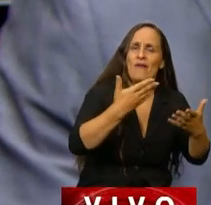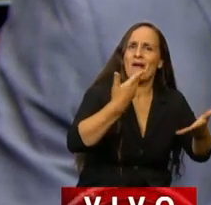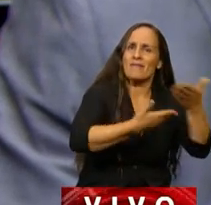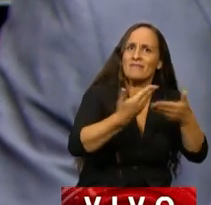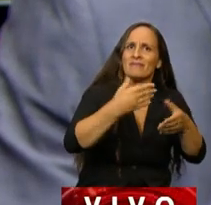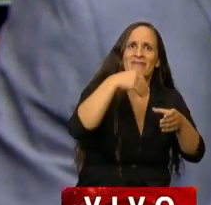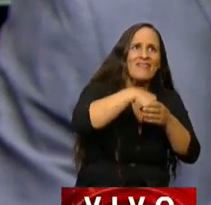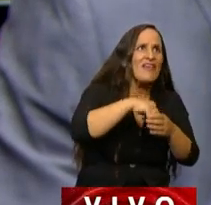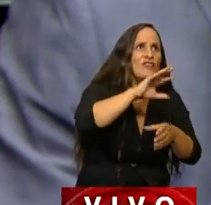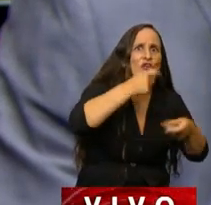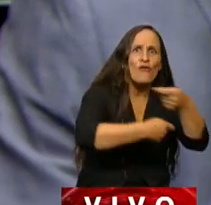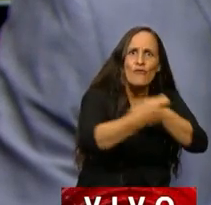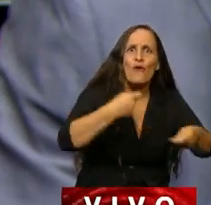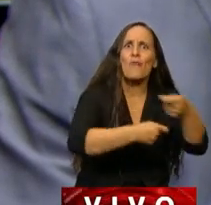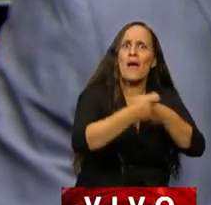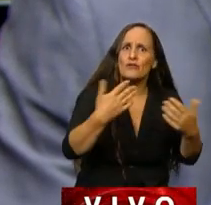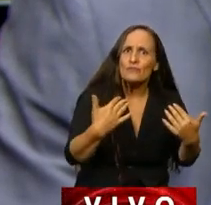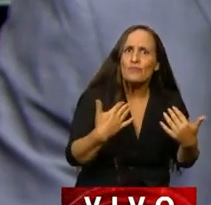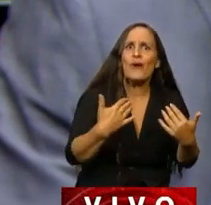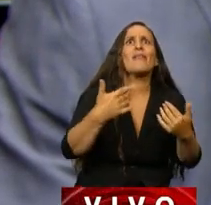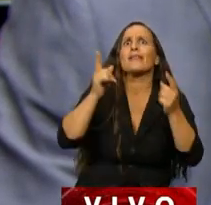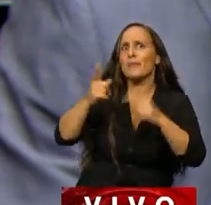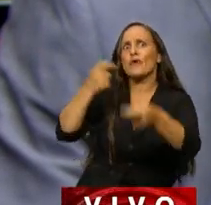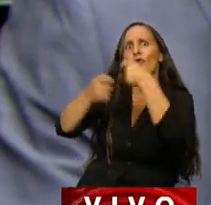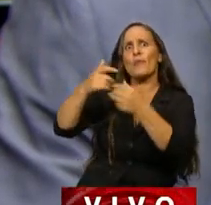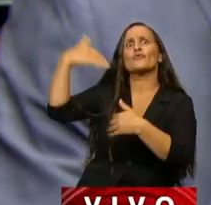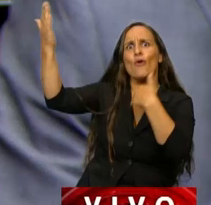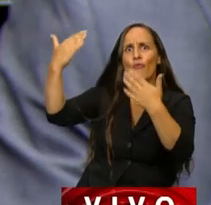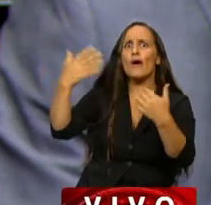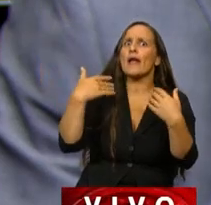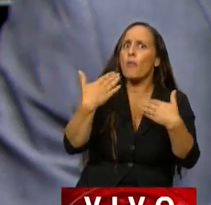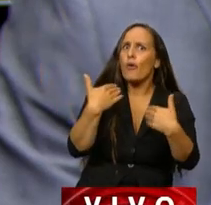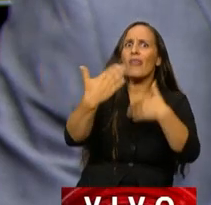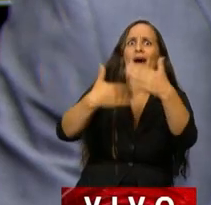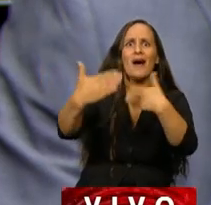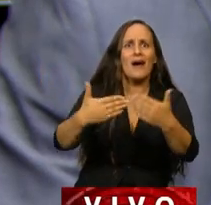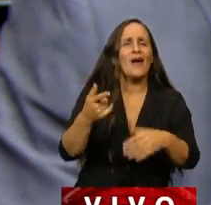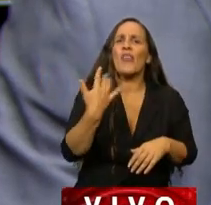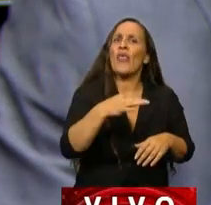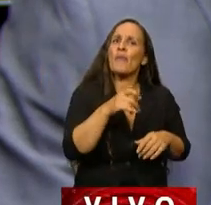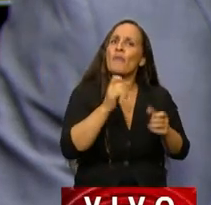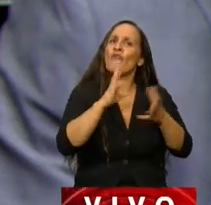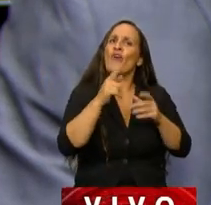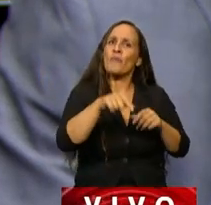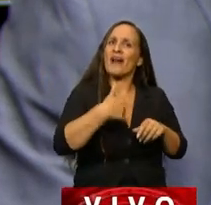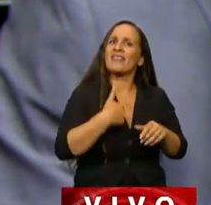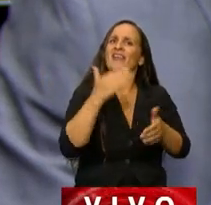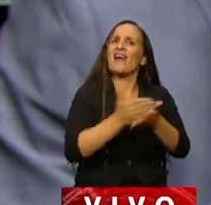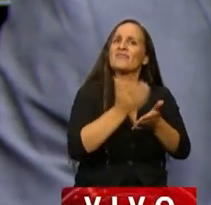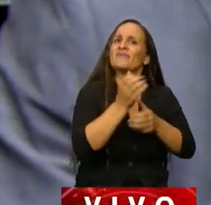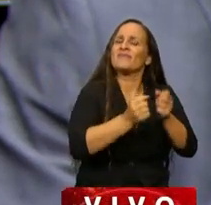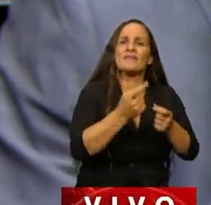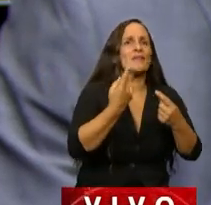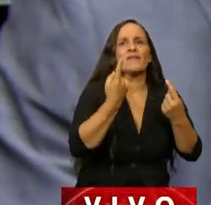mercado interno y desarrollar el mercado externo. Necesitamos cambiar la matriz productiva, agregar